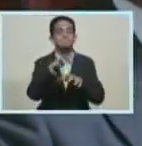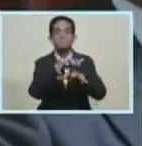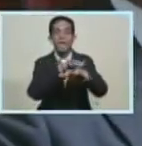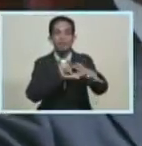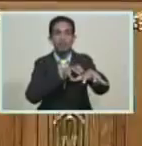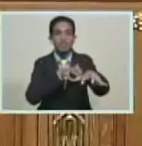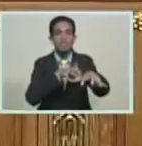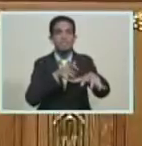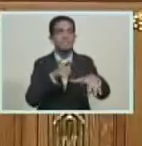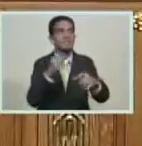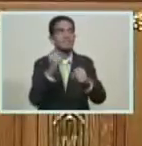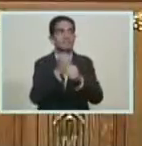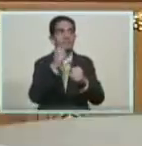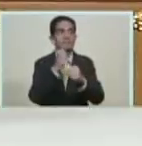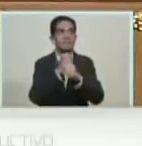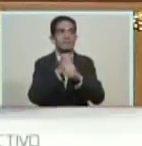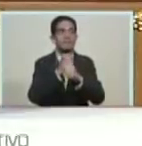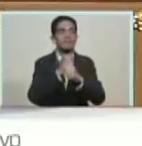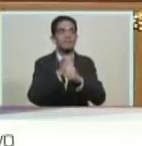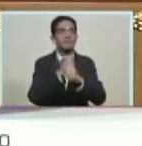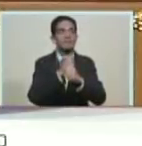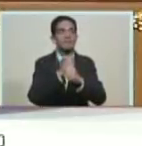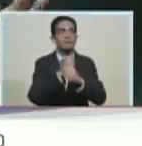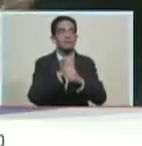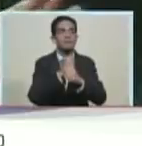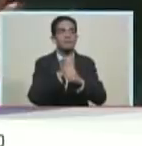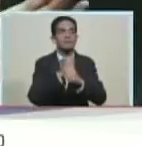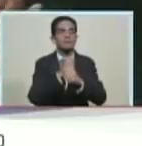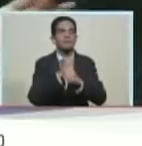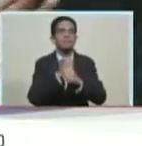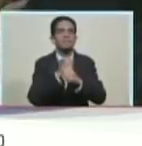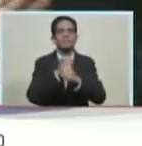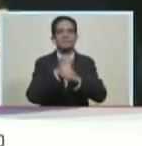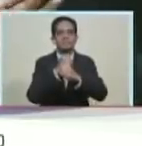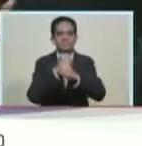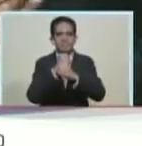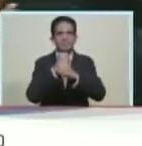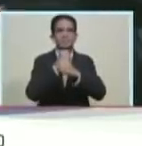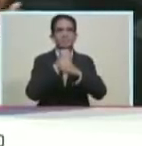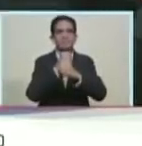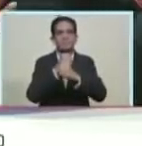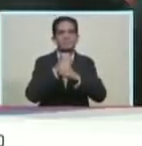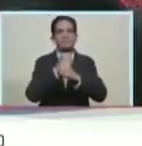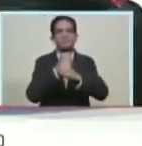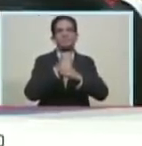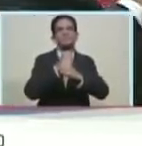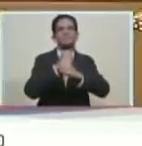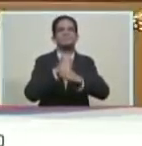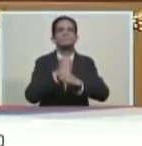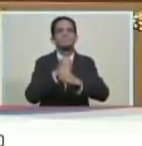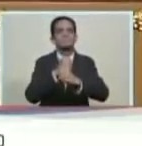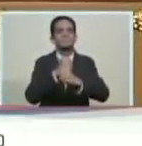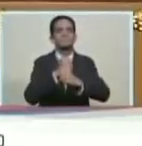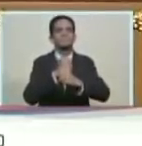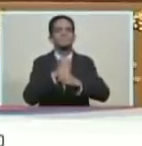está en manos de mafias y se la tenemos que arrebatar a las mafias. Y fijan el precio de la carne, de la papa, de las